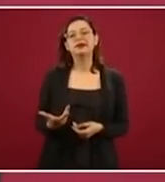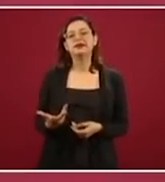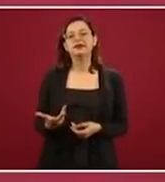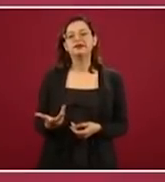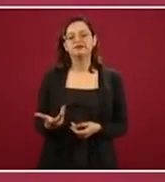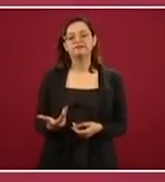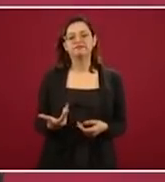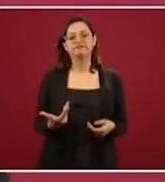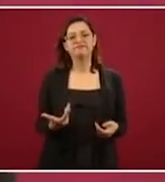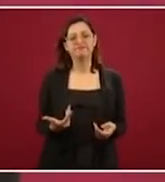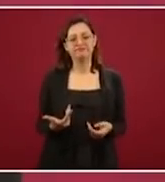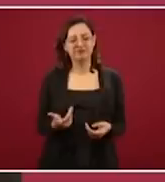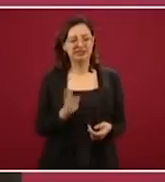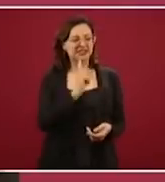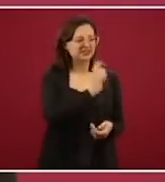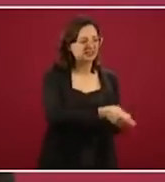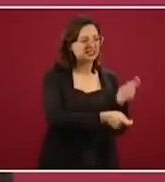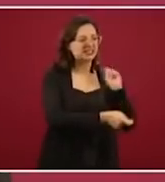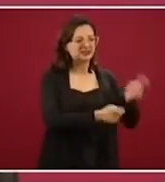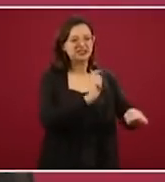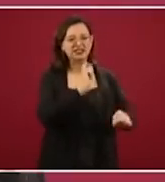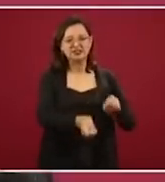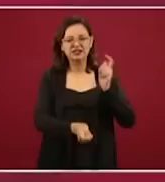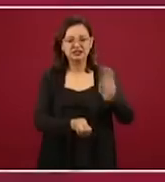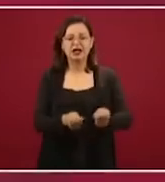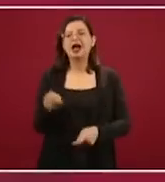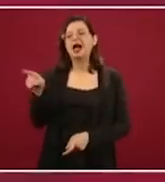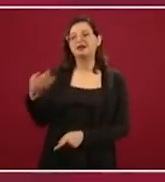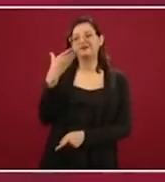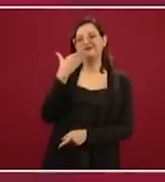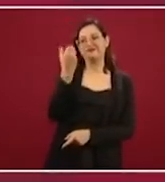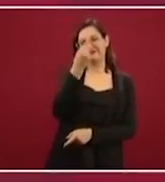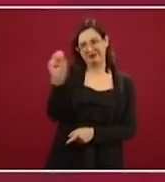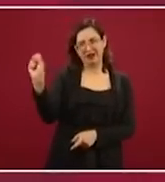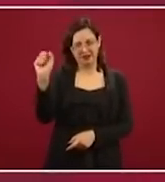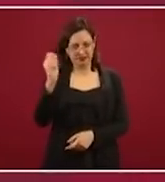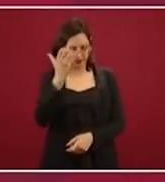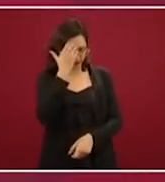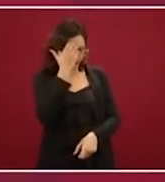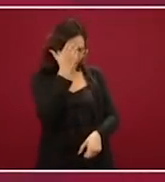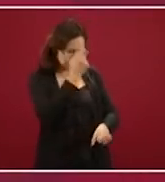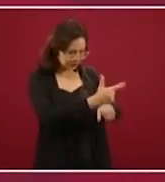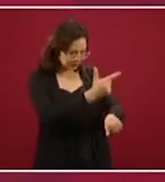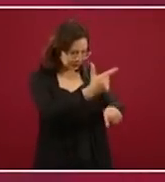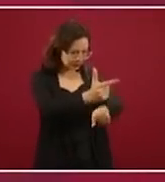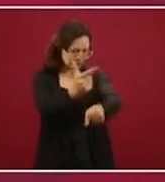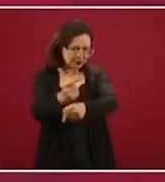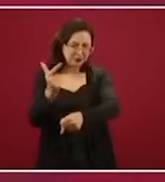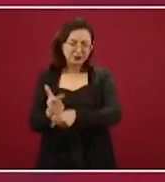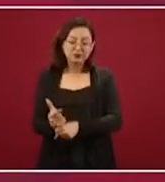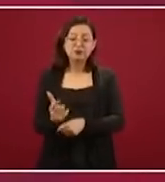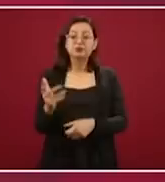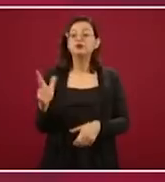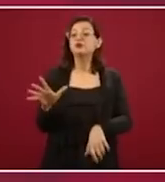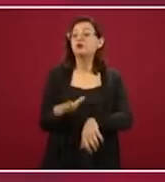los especialistas, porque hay químicos de estos, a ver si